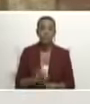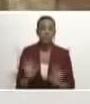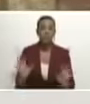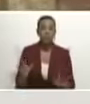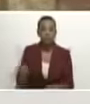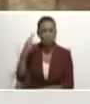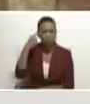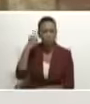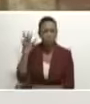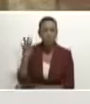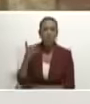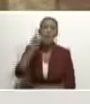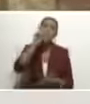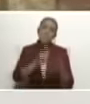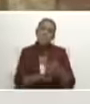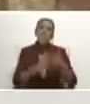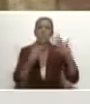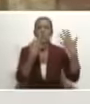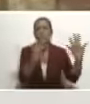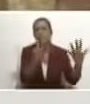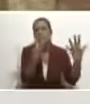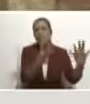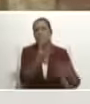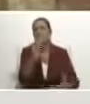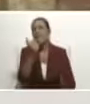Ellos creen que estamos en 1902 todavía.